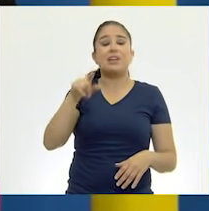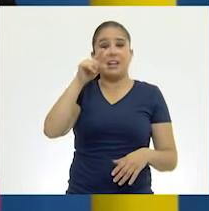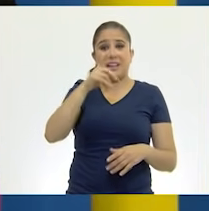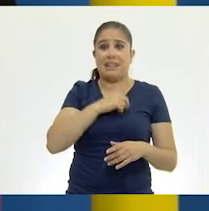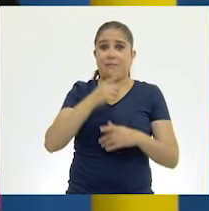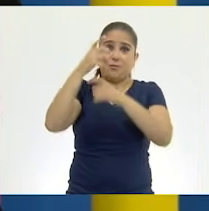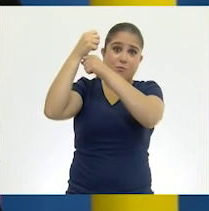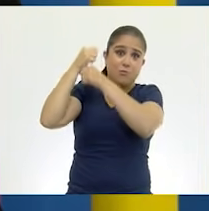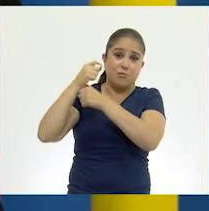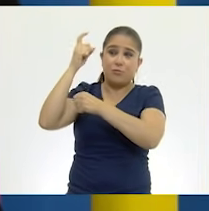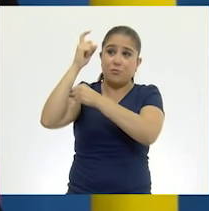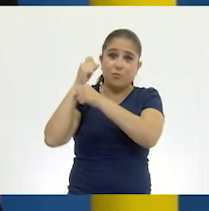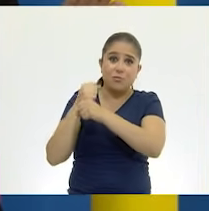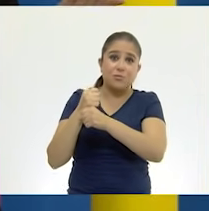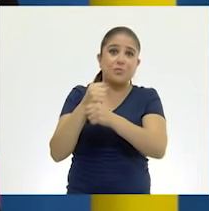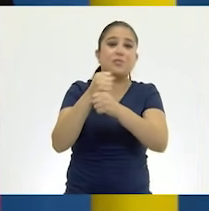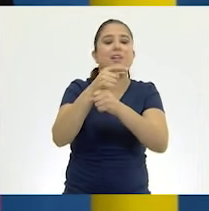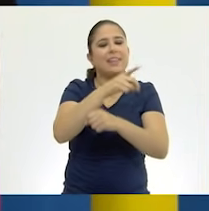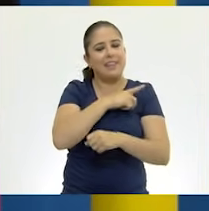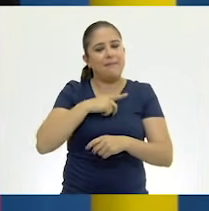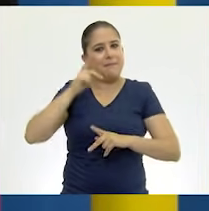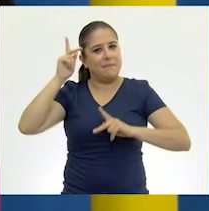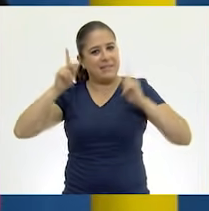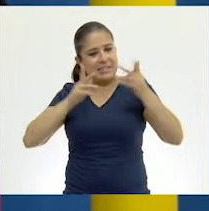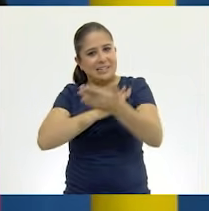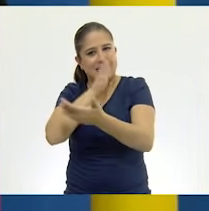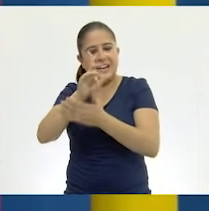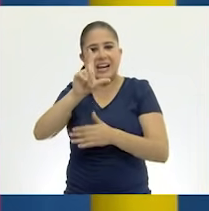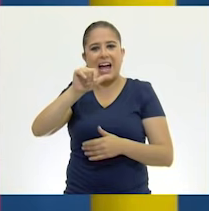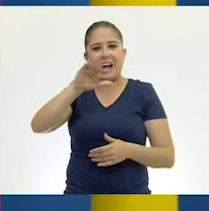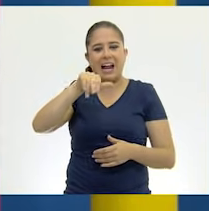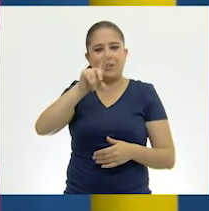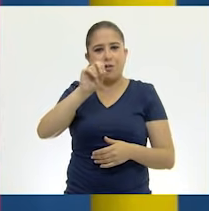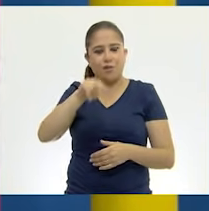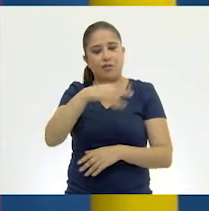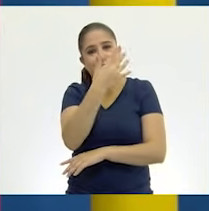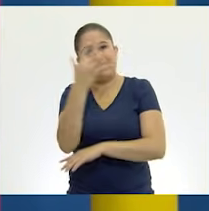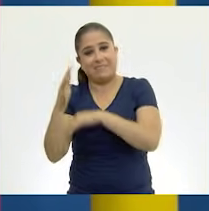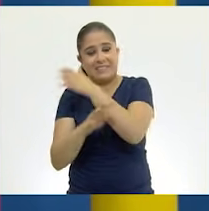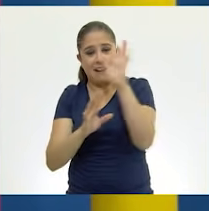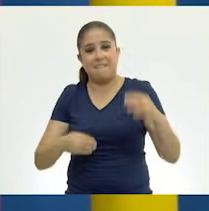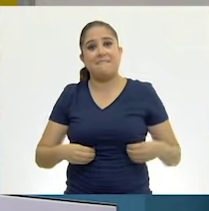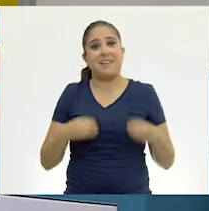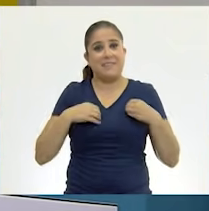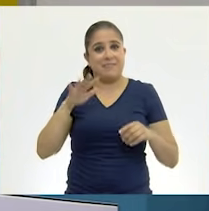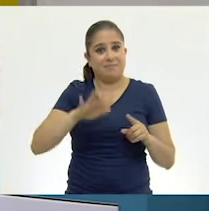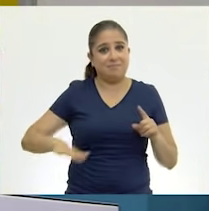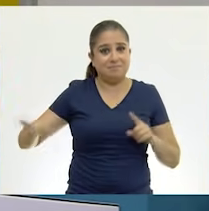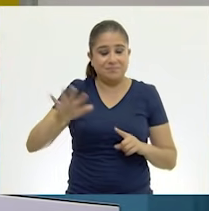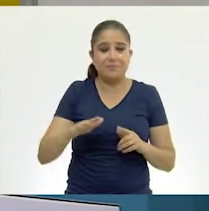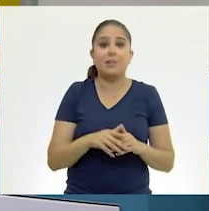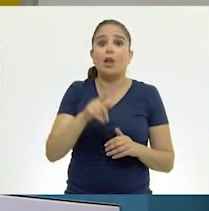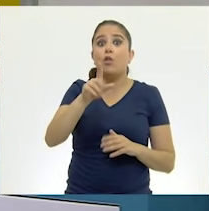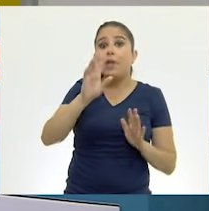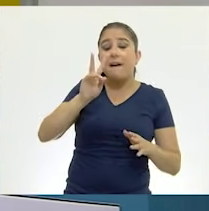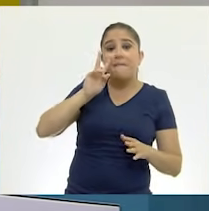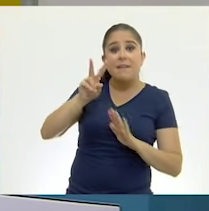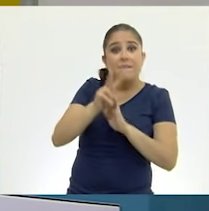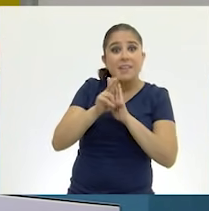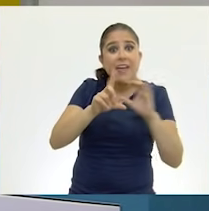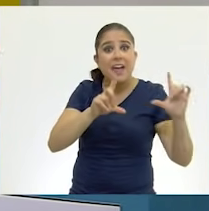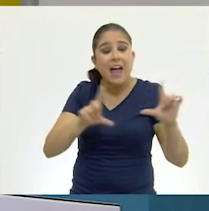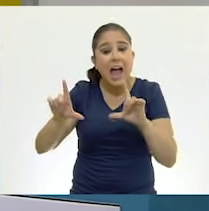liana, debes de visitar a los niños y niñas lacandones que viven en la selva, Eton. Uh-huh. Como pudimos ver en el video,